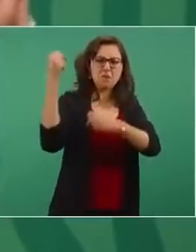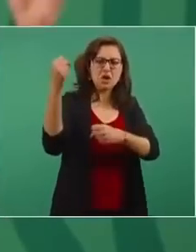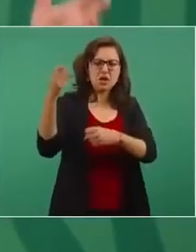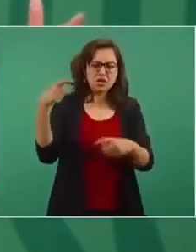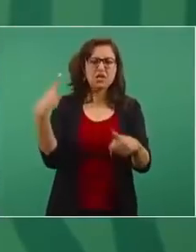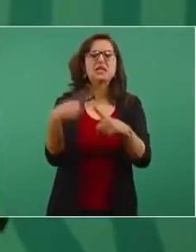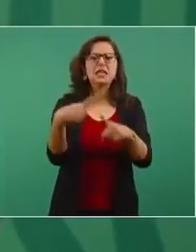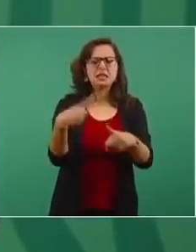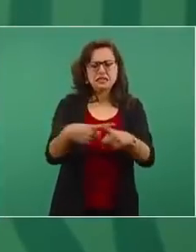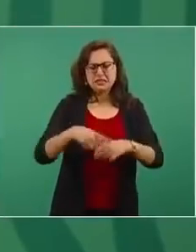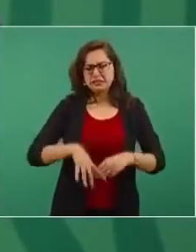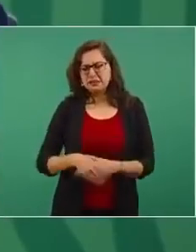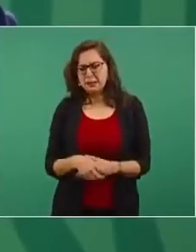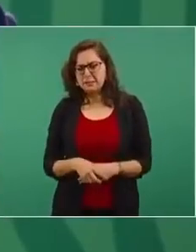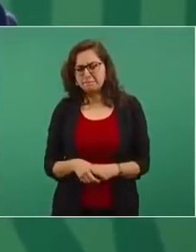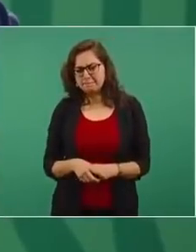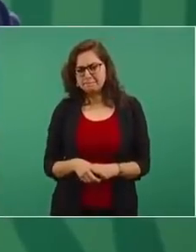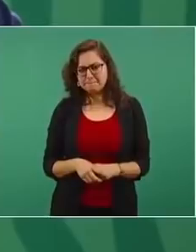Entre otras